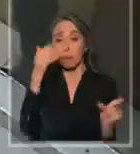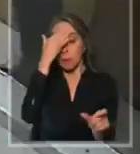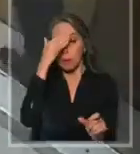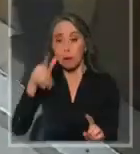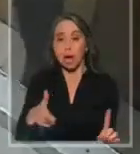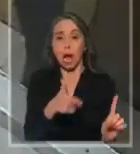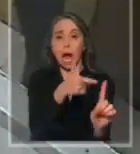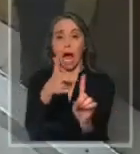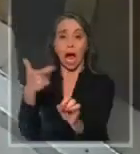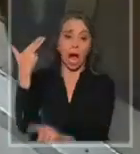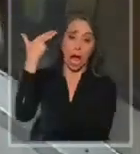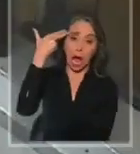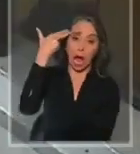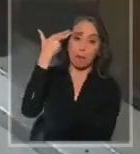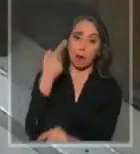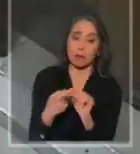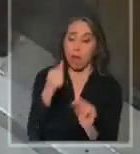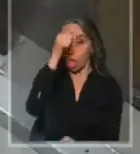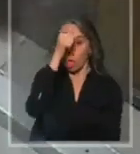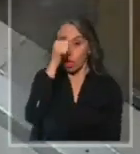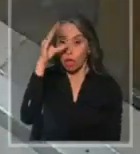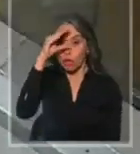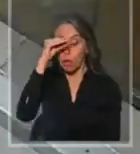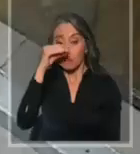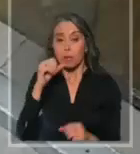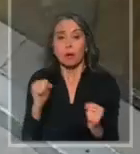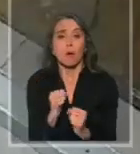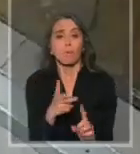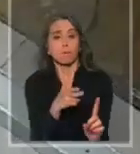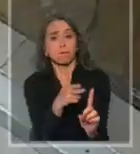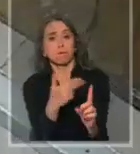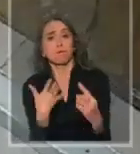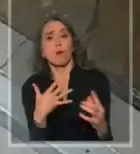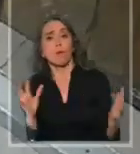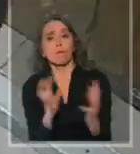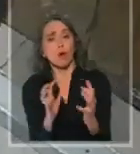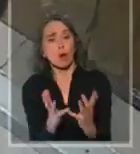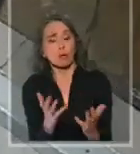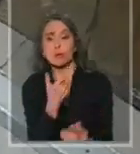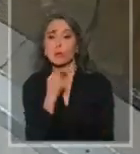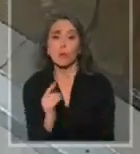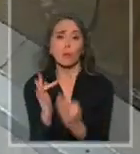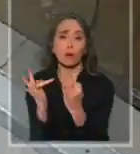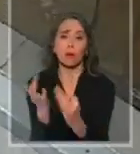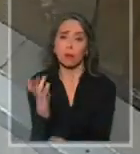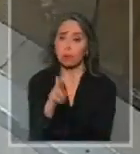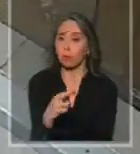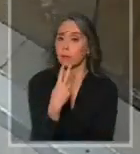armas. Una violenta noche de domingo que estos vecinos no quieren volver a vivir.